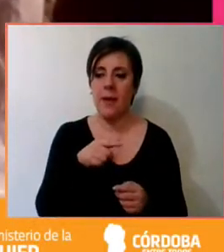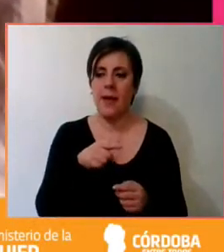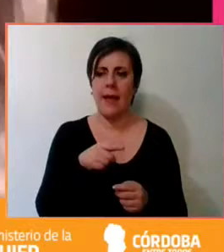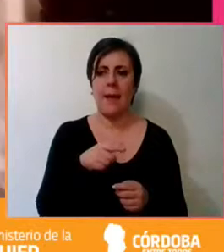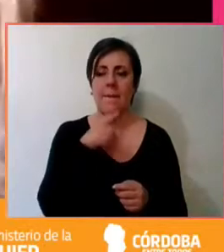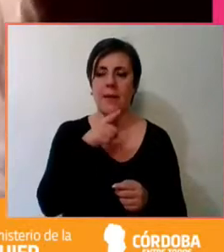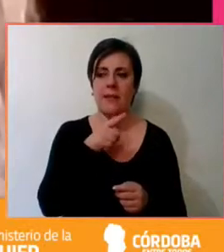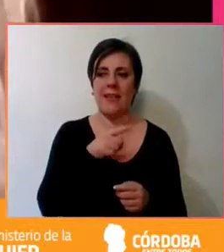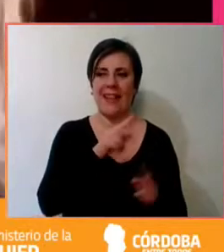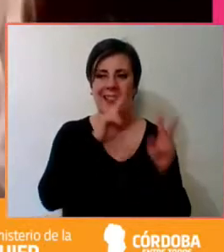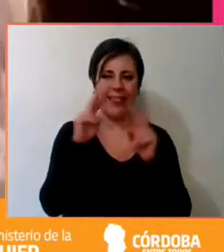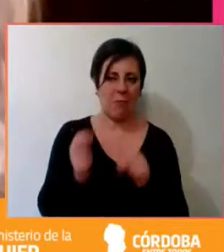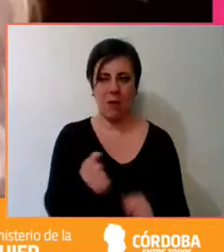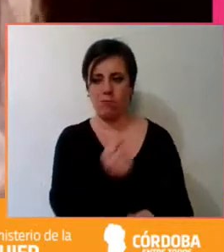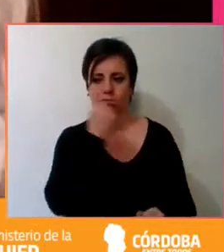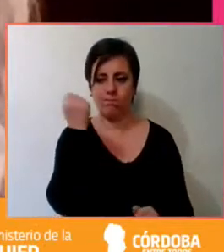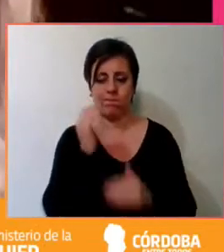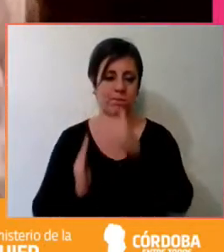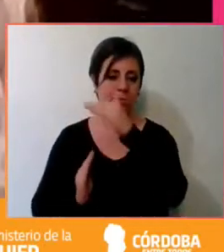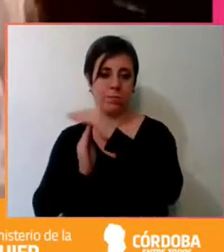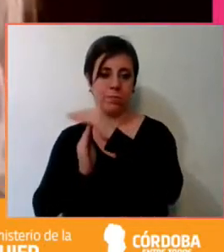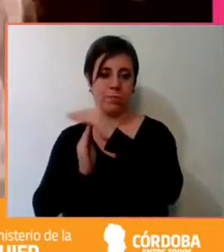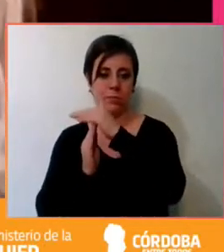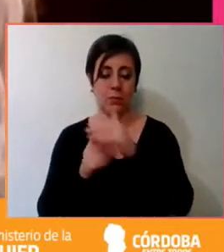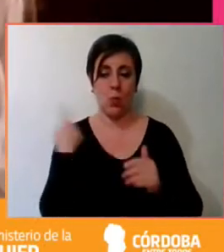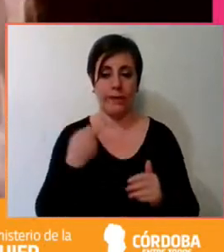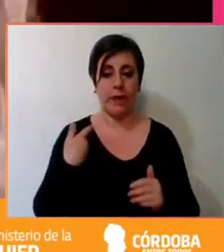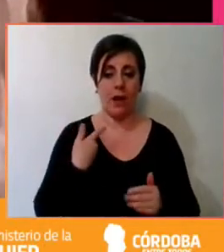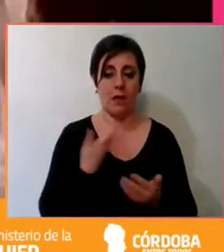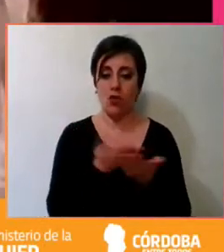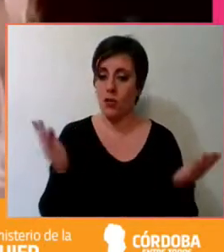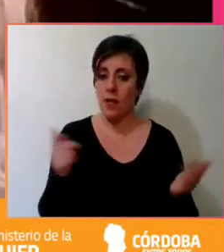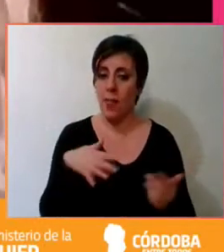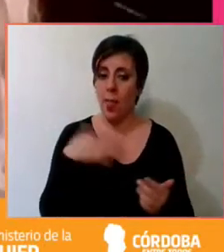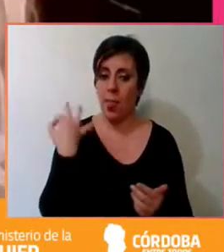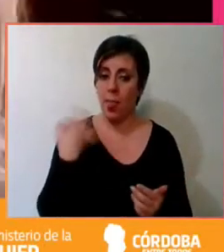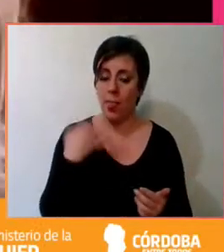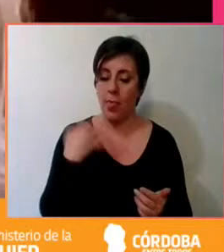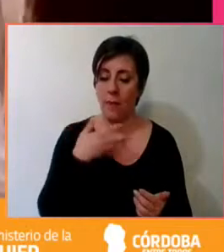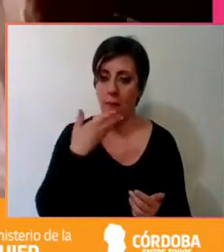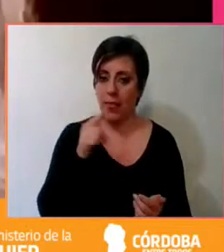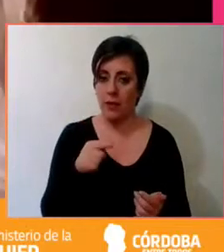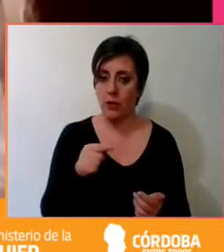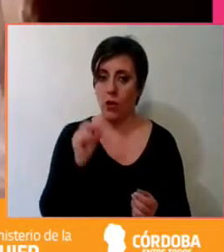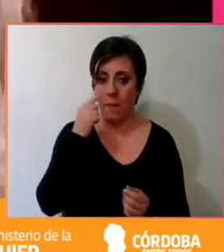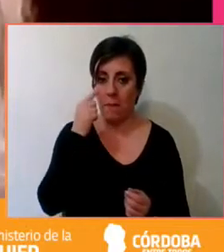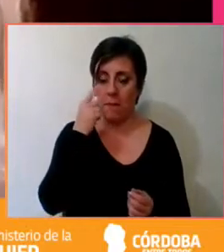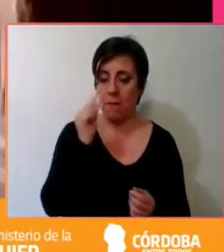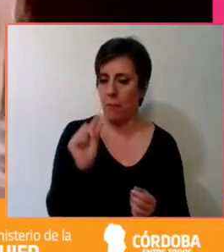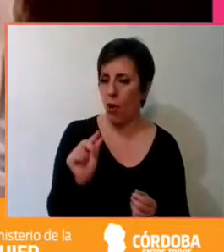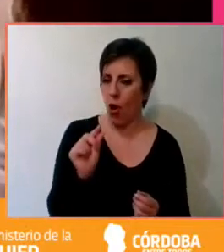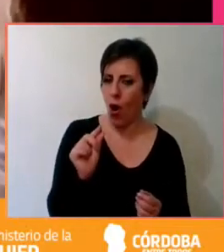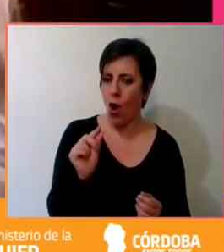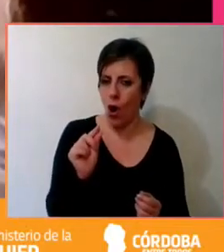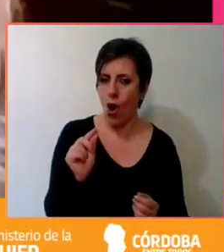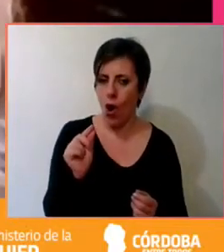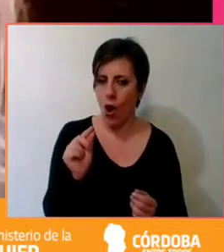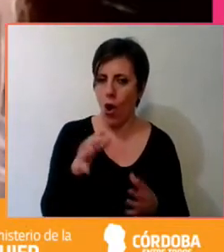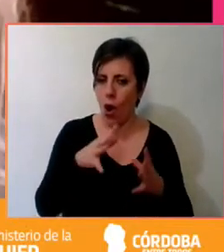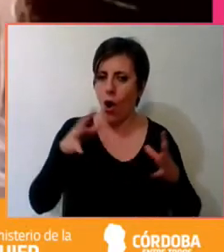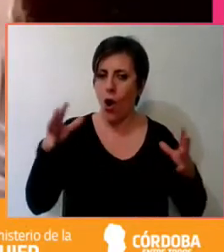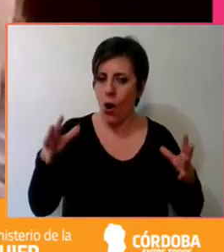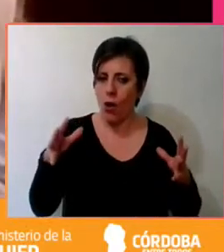estructural. Definitivamente nuestra sociedad tiene que hablar de esto. Poco reconocemos la magnitud